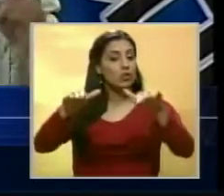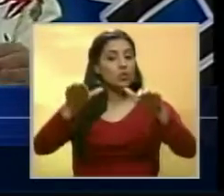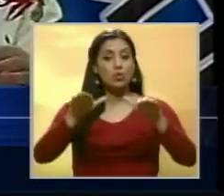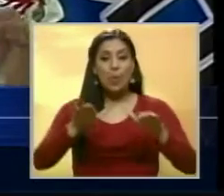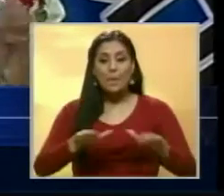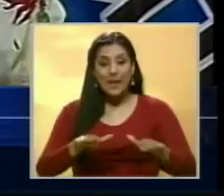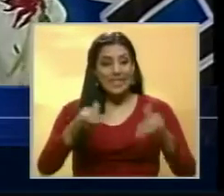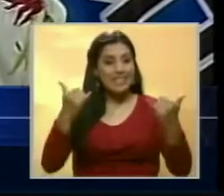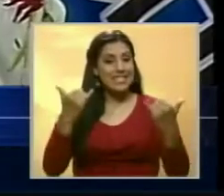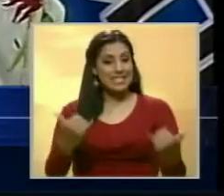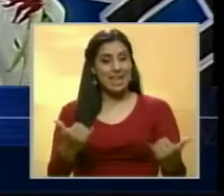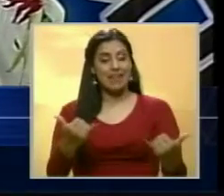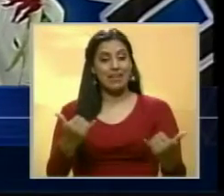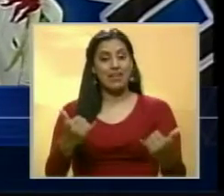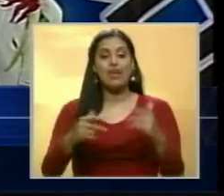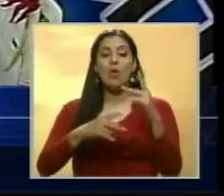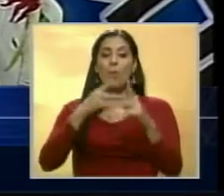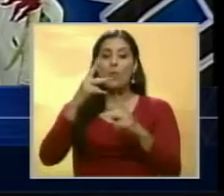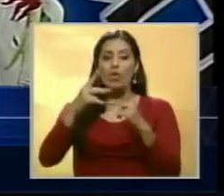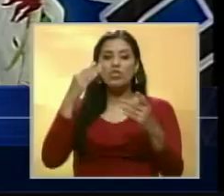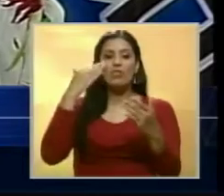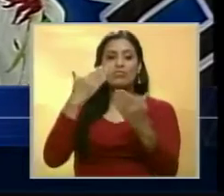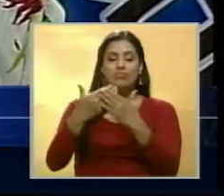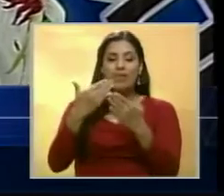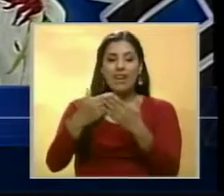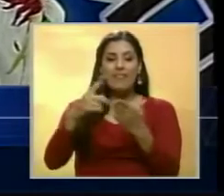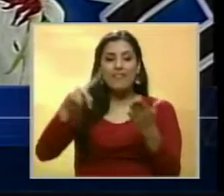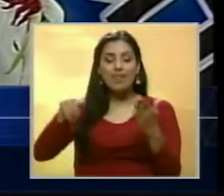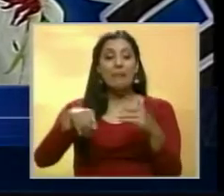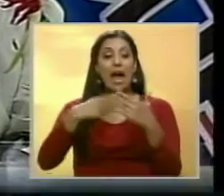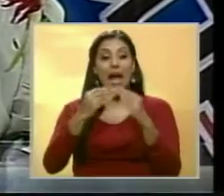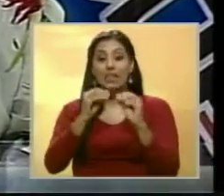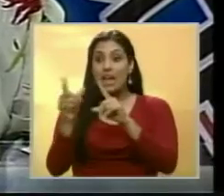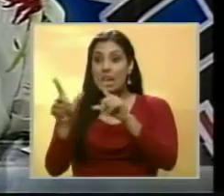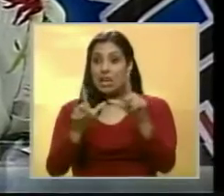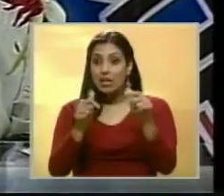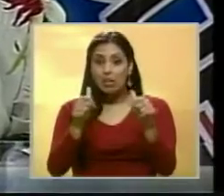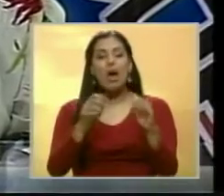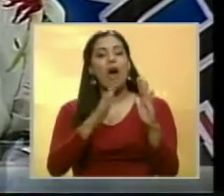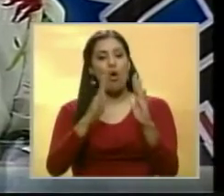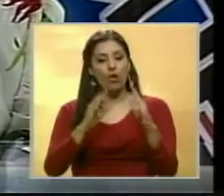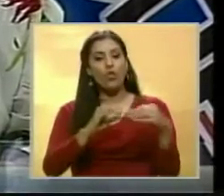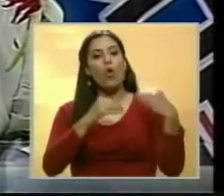suspensión inmediata del proceso hasta que se restablezca